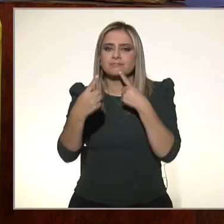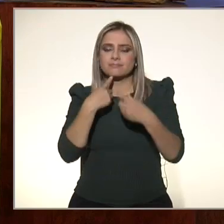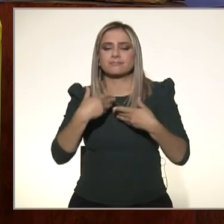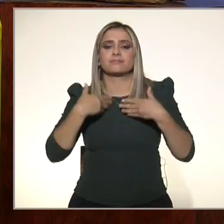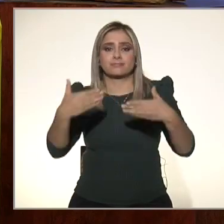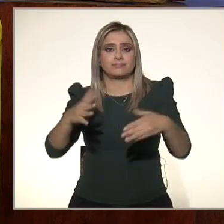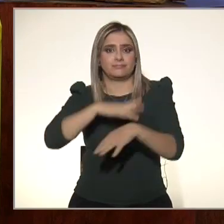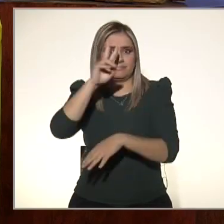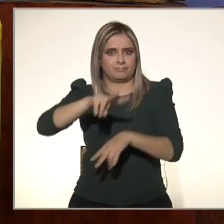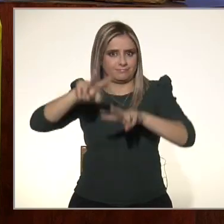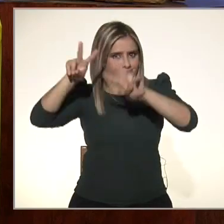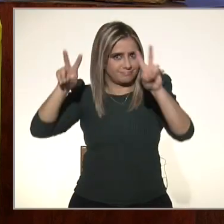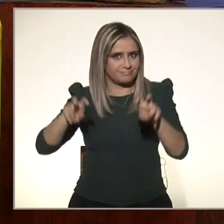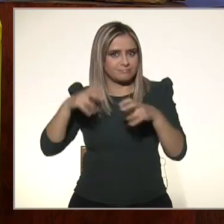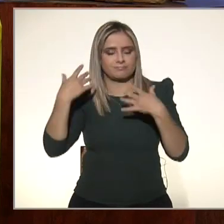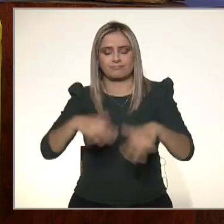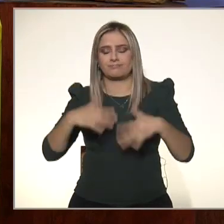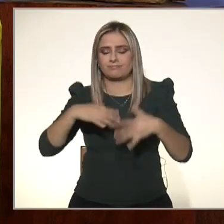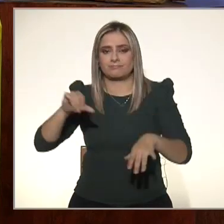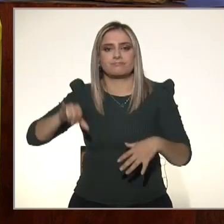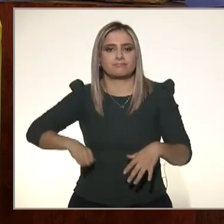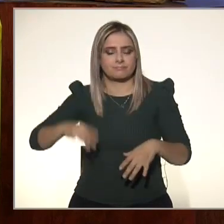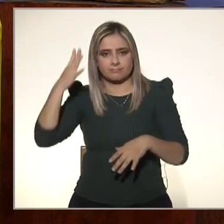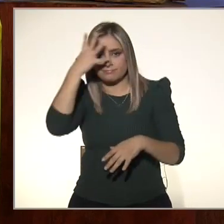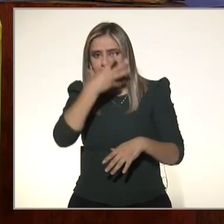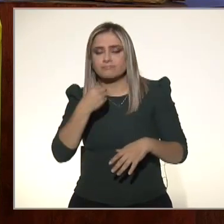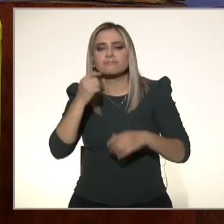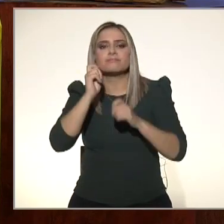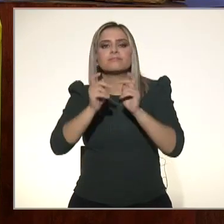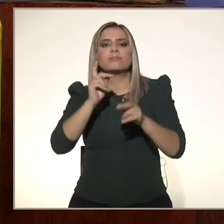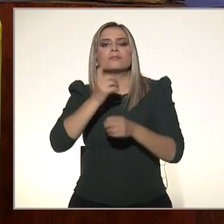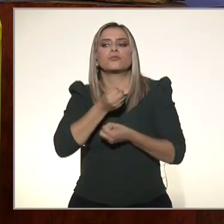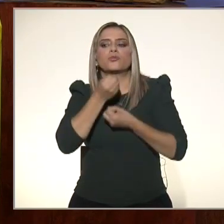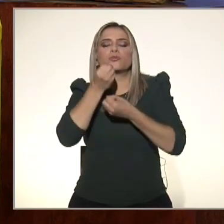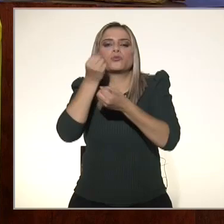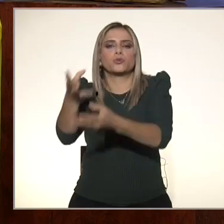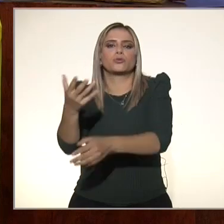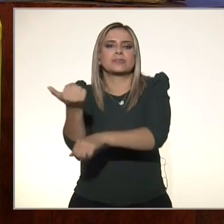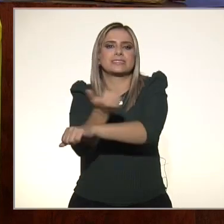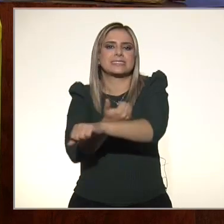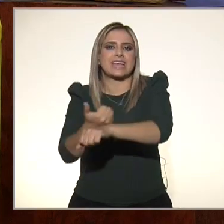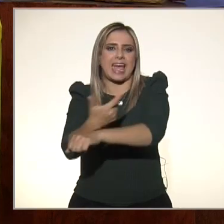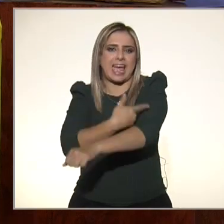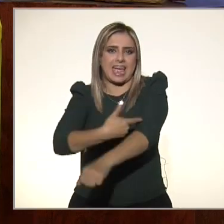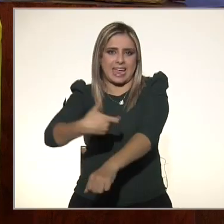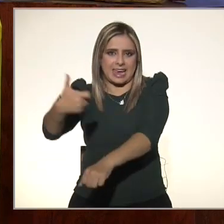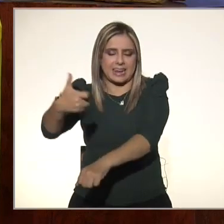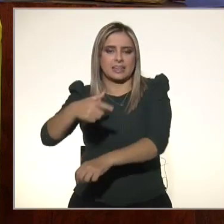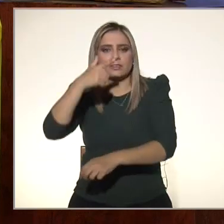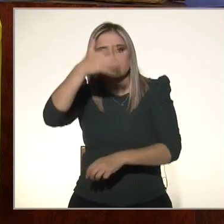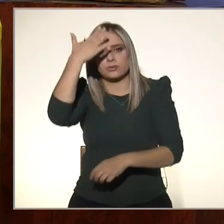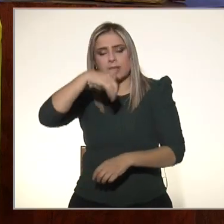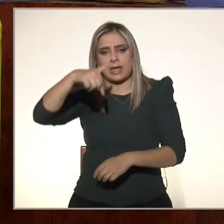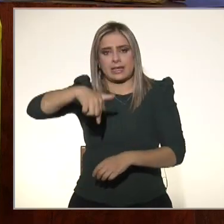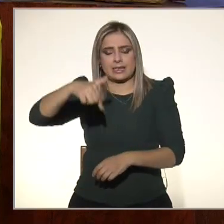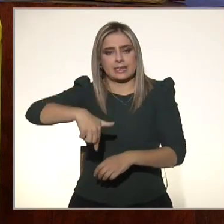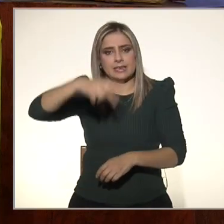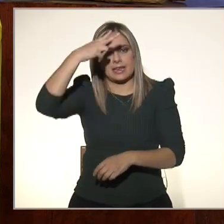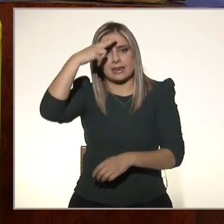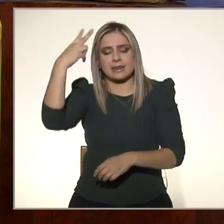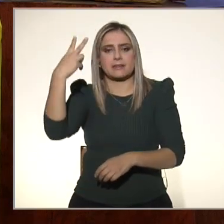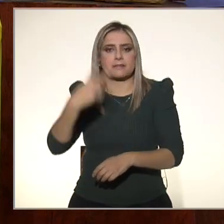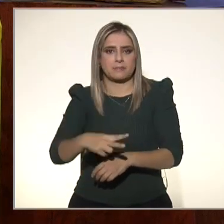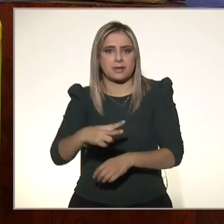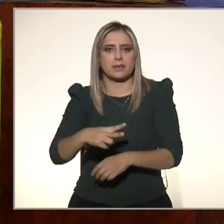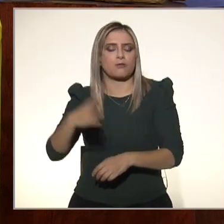tema realmente es bellísimo. Vamos a hablar sobre donar sangre. ¿Sabía usted que ahora México